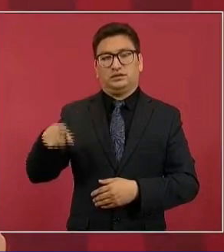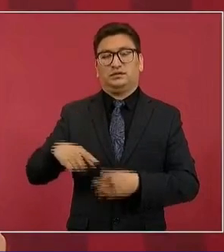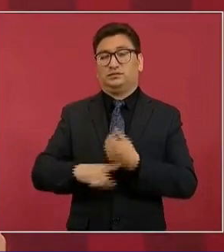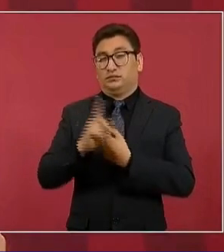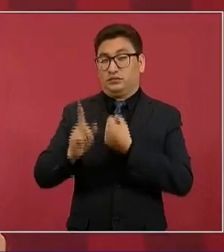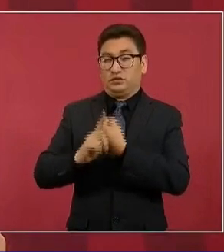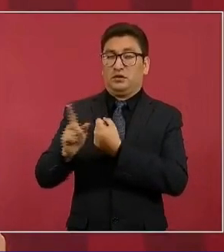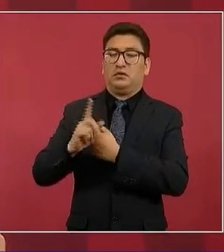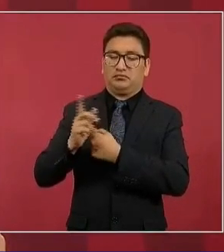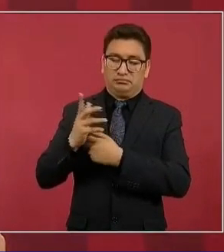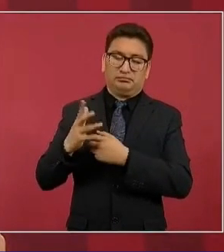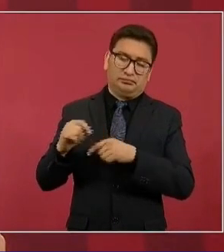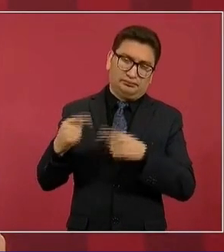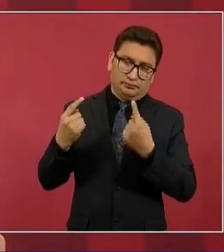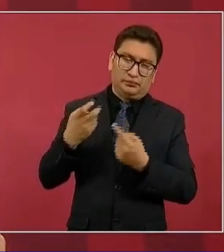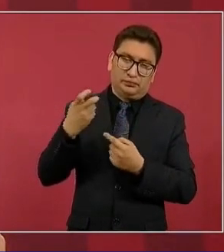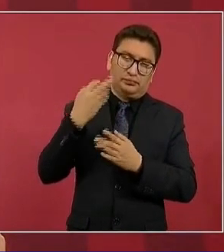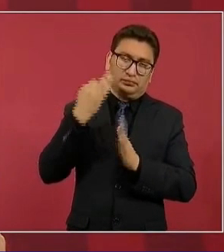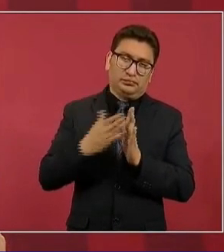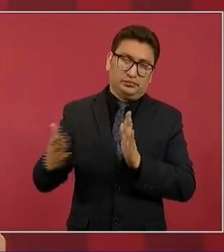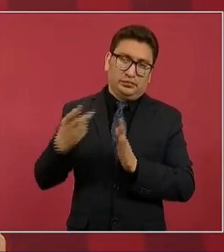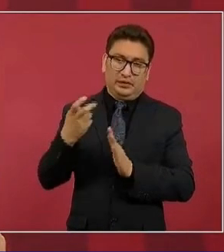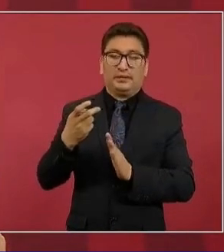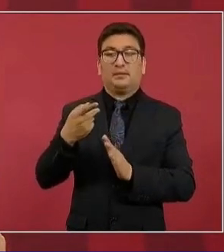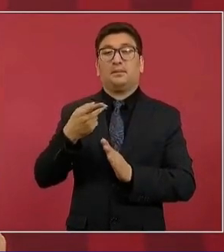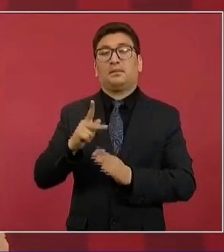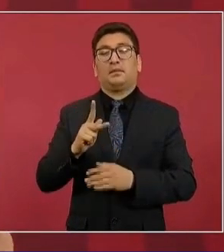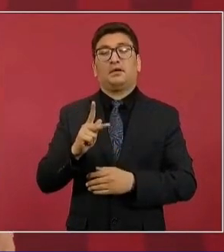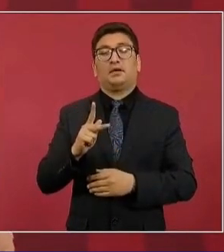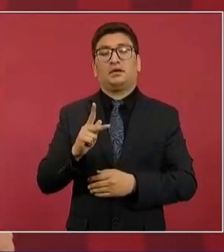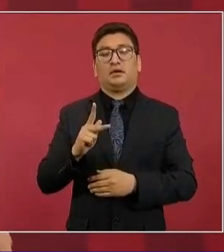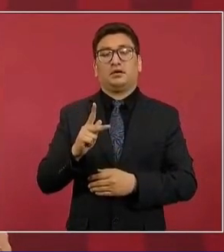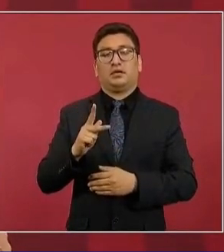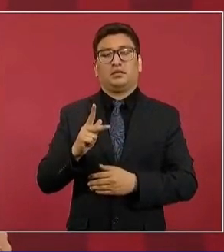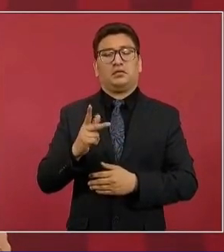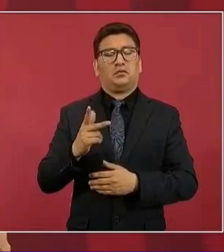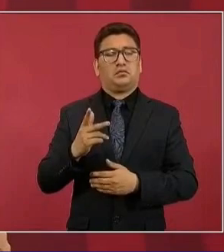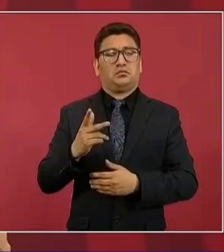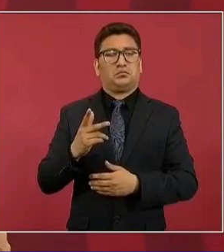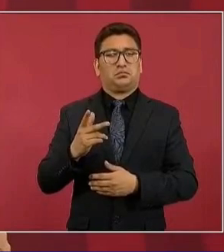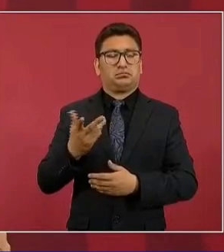las relaciones, pero no tenemos